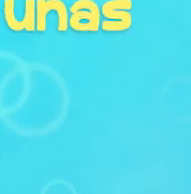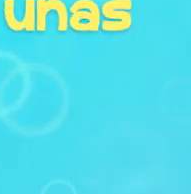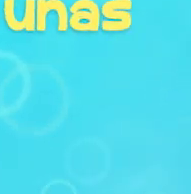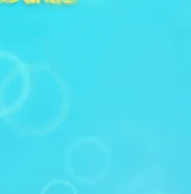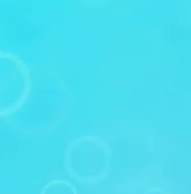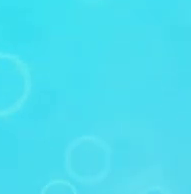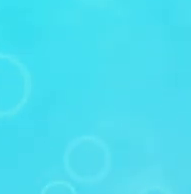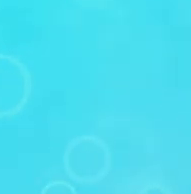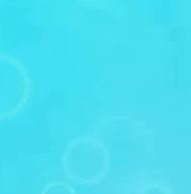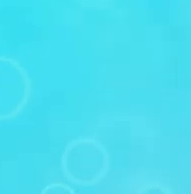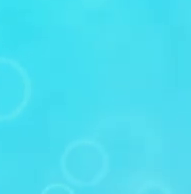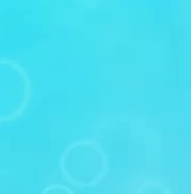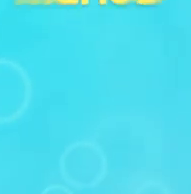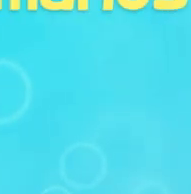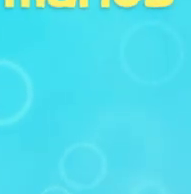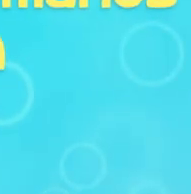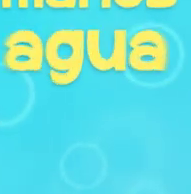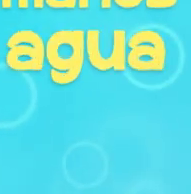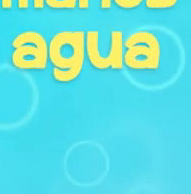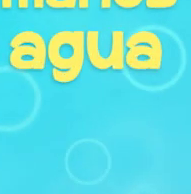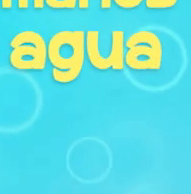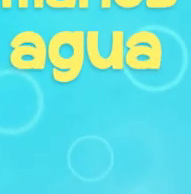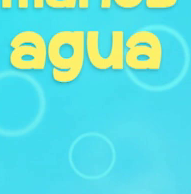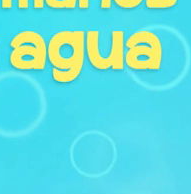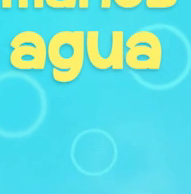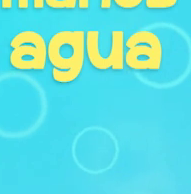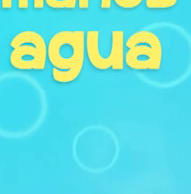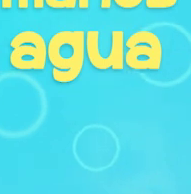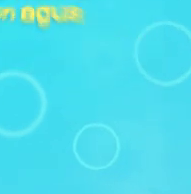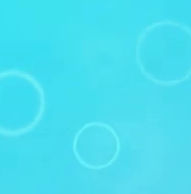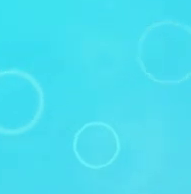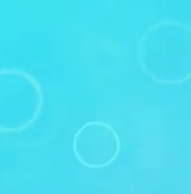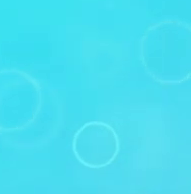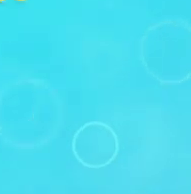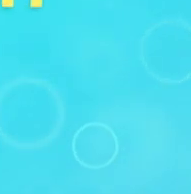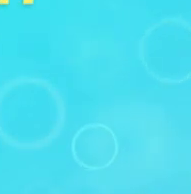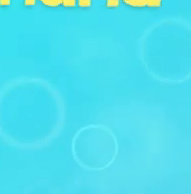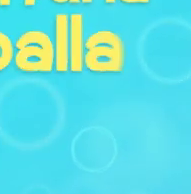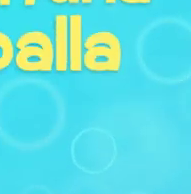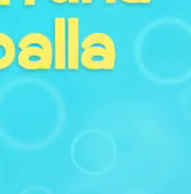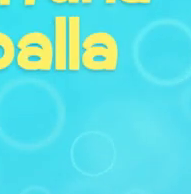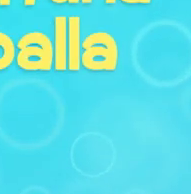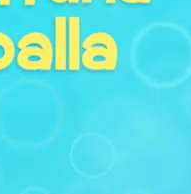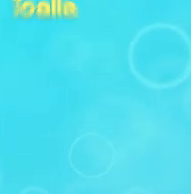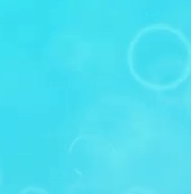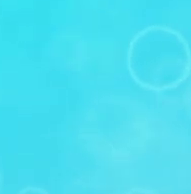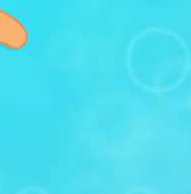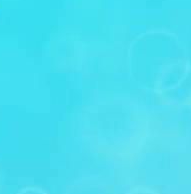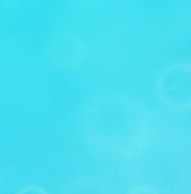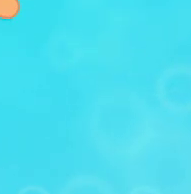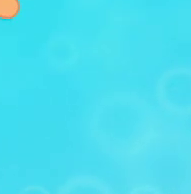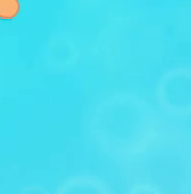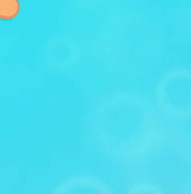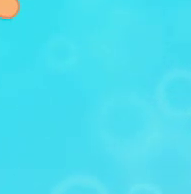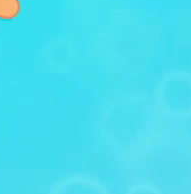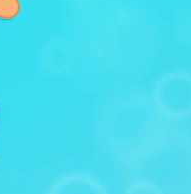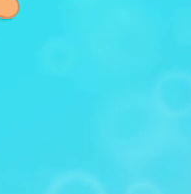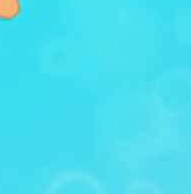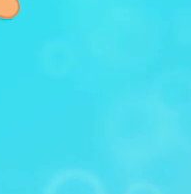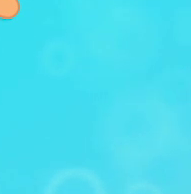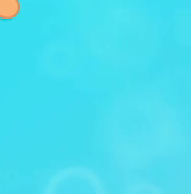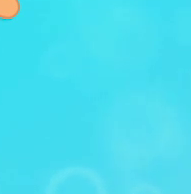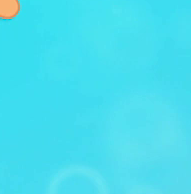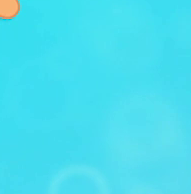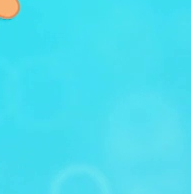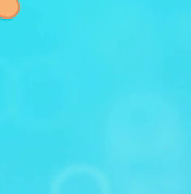uñas. Enjuaga tus manos con agua. Sécalas con una toalla y ¡listo! Tus